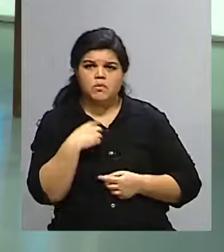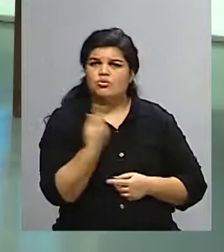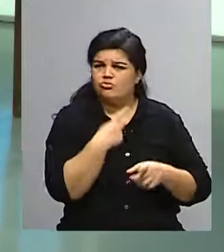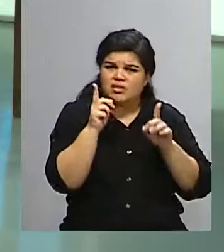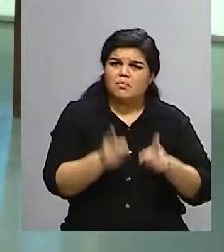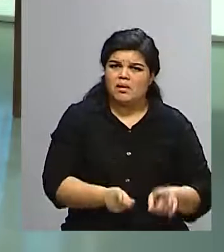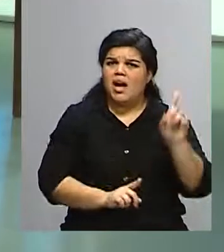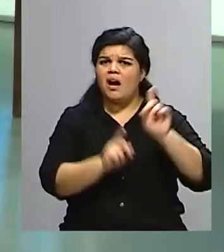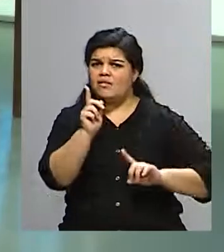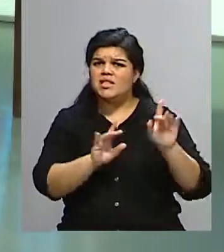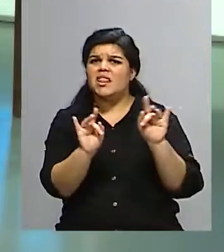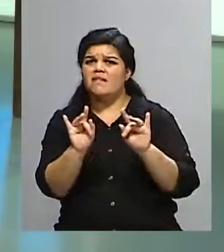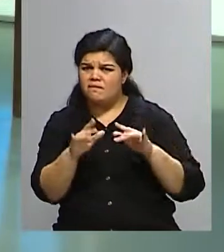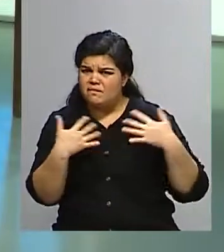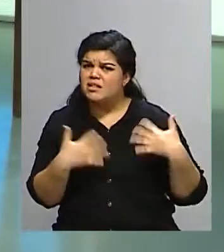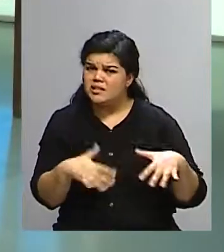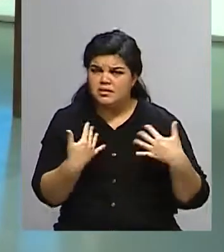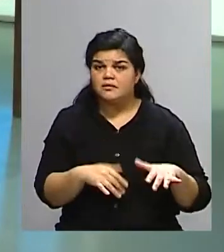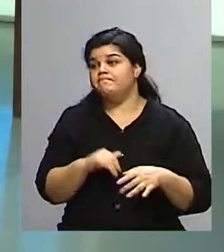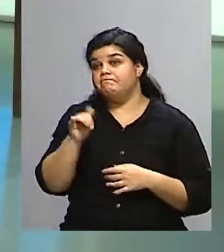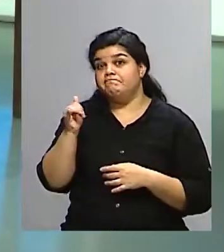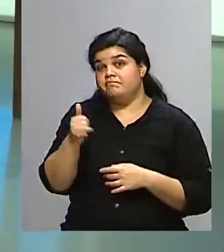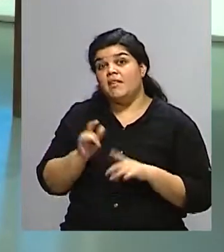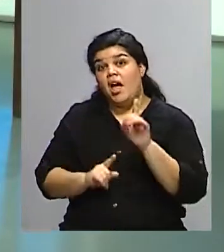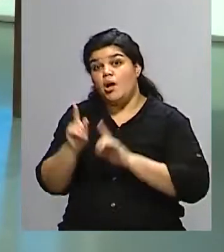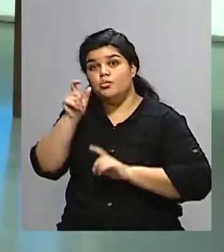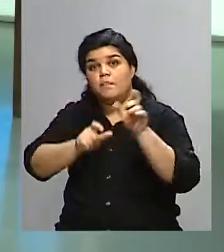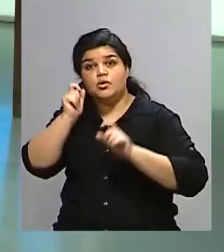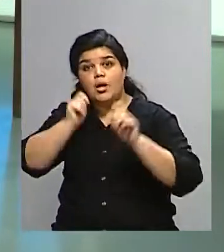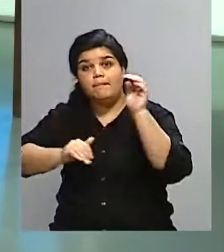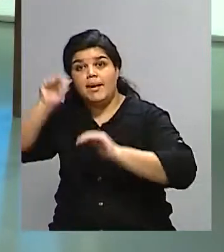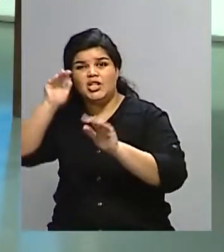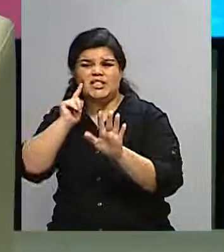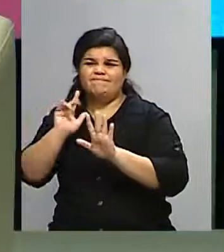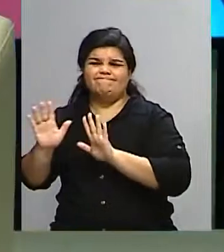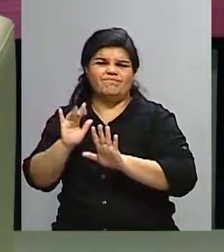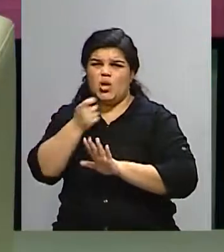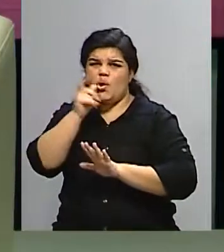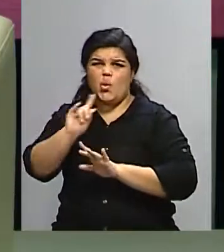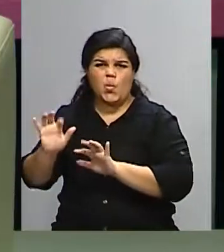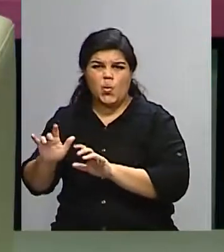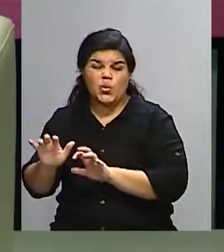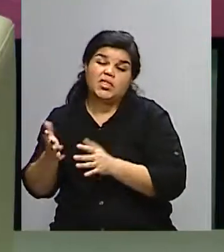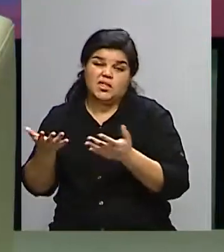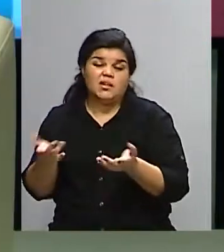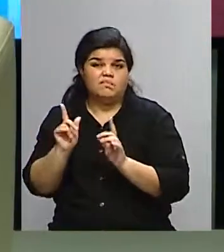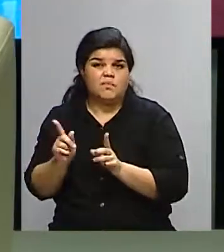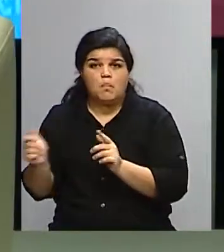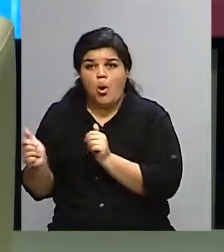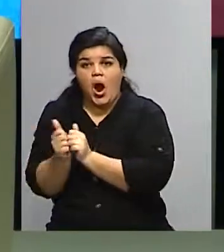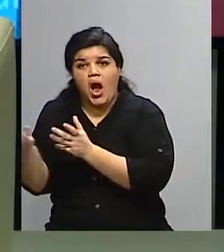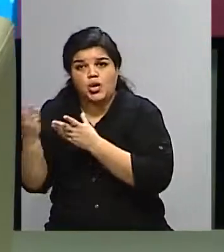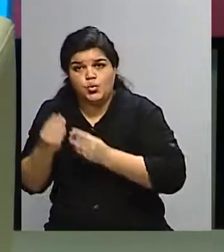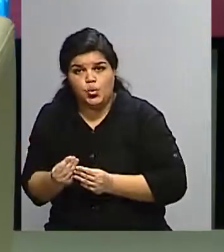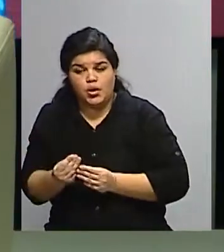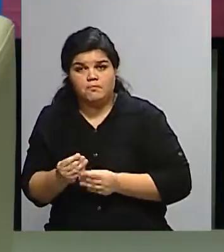resisten a la tecnología. Exacto, y hay que llenar, como cuando uno hace una denuncia a cualquier comercio, muchísimos datos que tienen que ver con el comercio en sí, pero